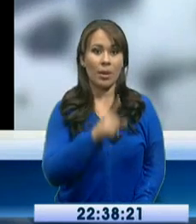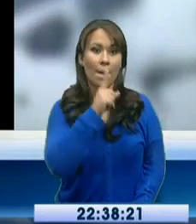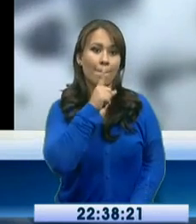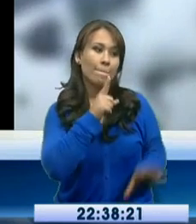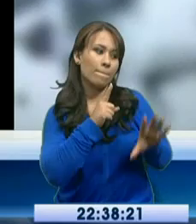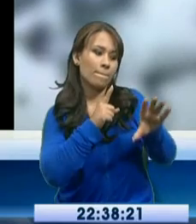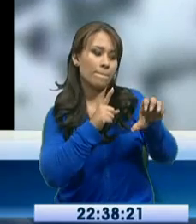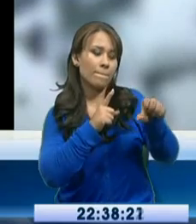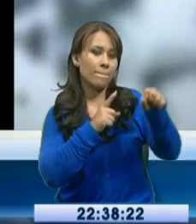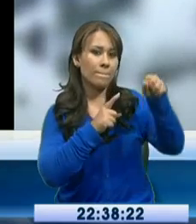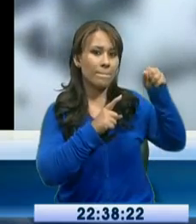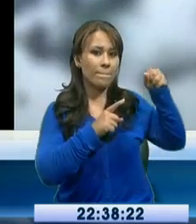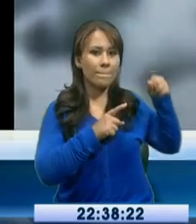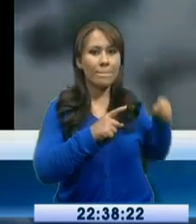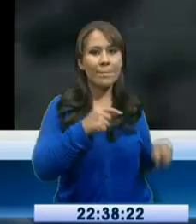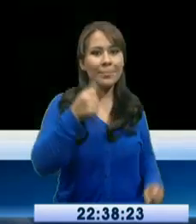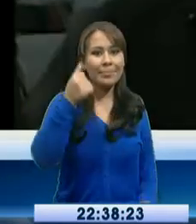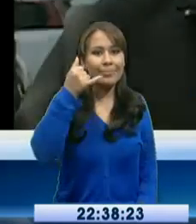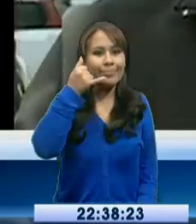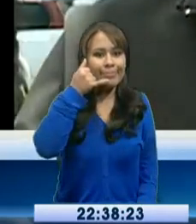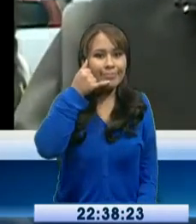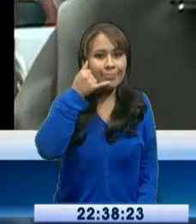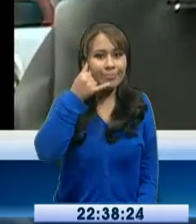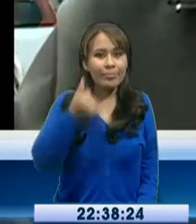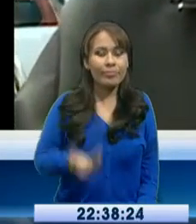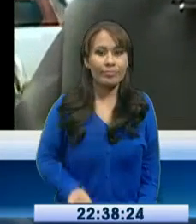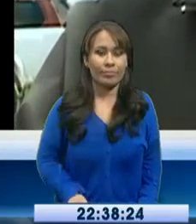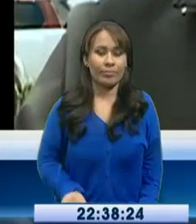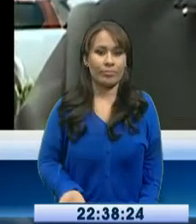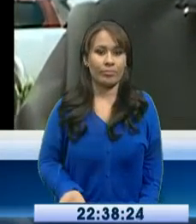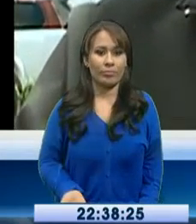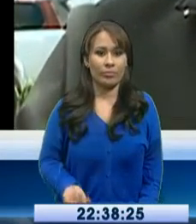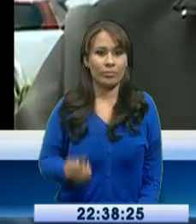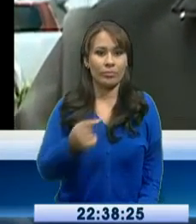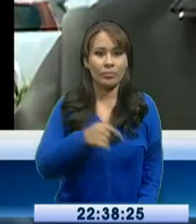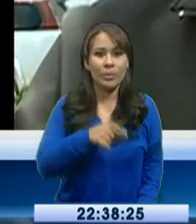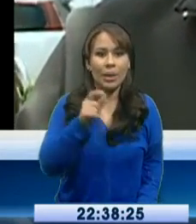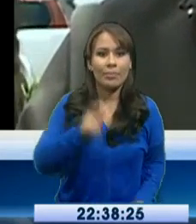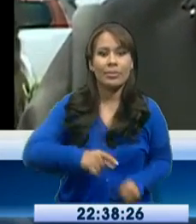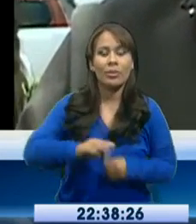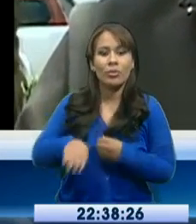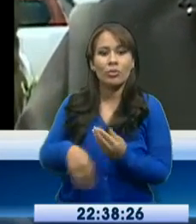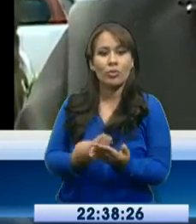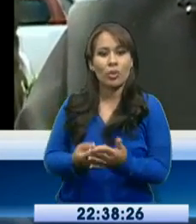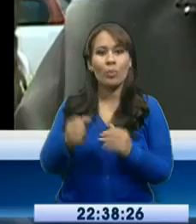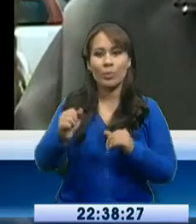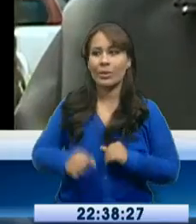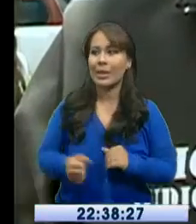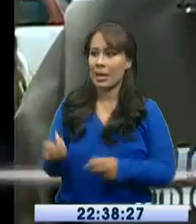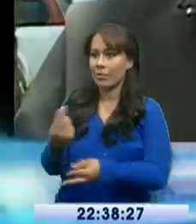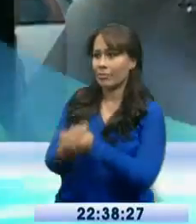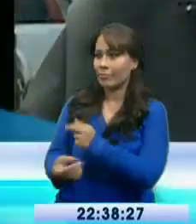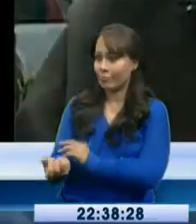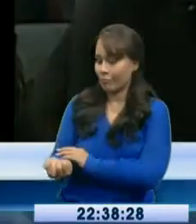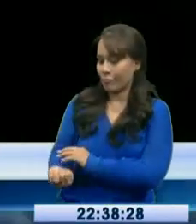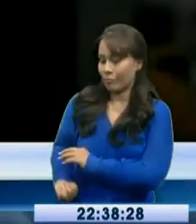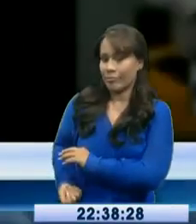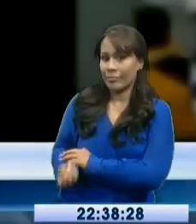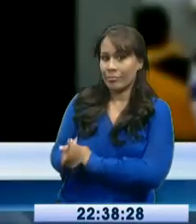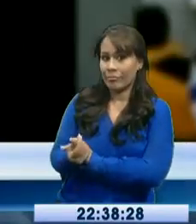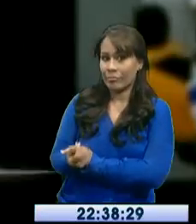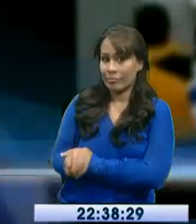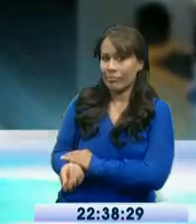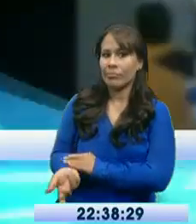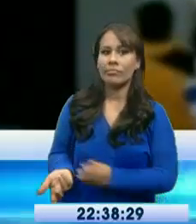se lleva un teléfono celular. El objeto caliente que ellos buscaban era todo aquello que les podía generar réditos económicos.